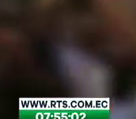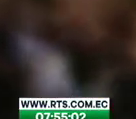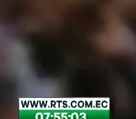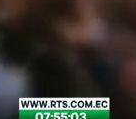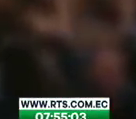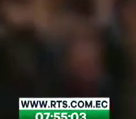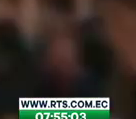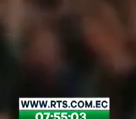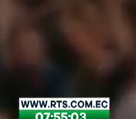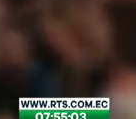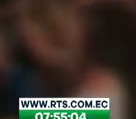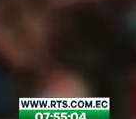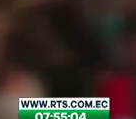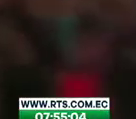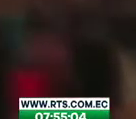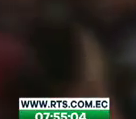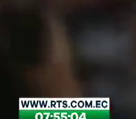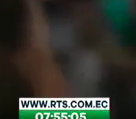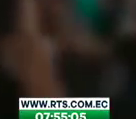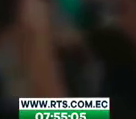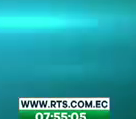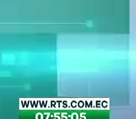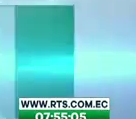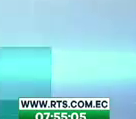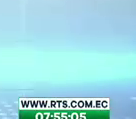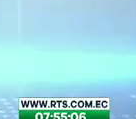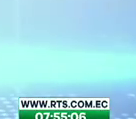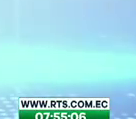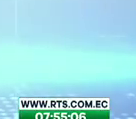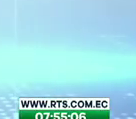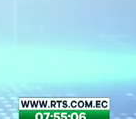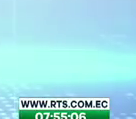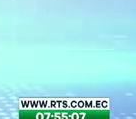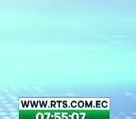libanés anunciara que no va a continuar.